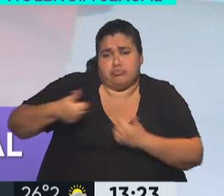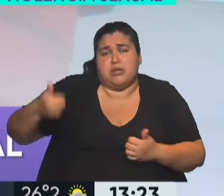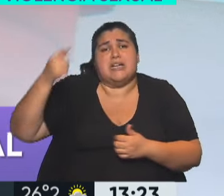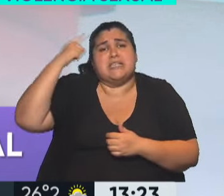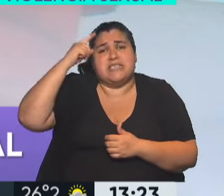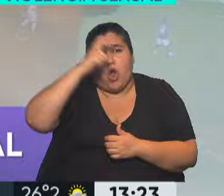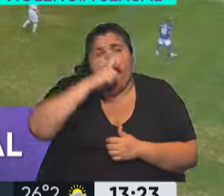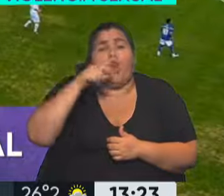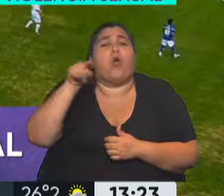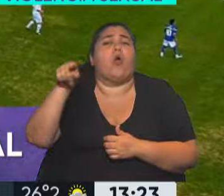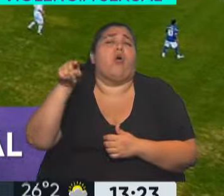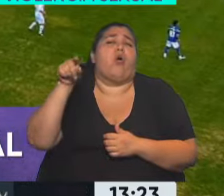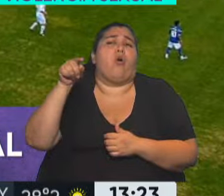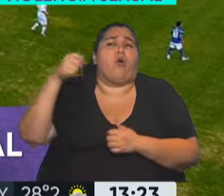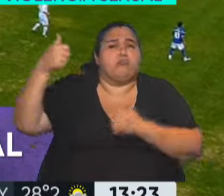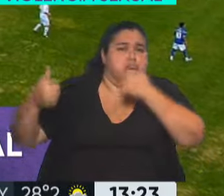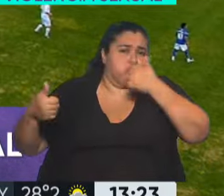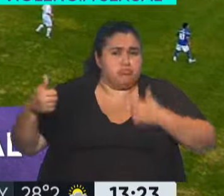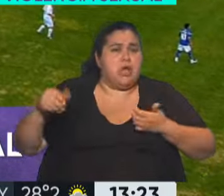por todas las partes